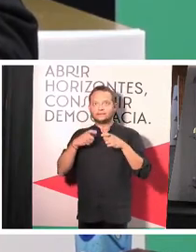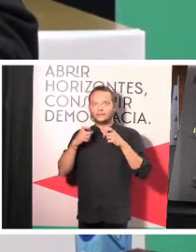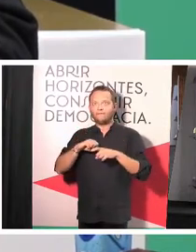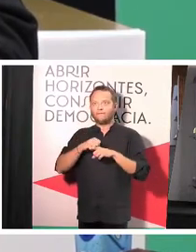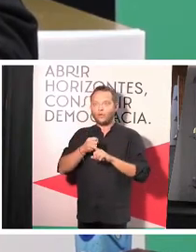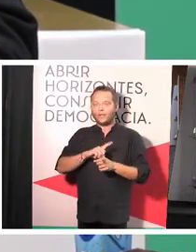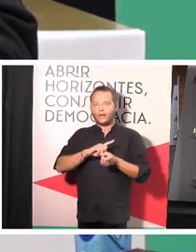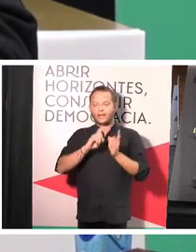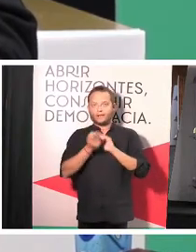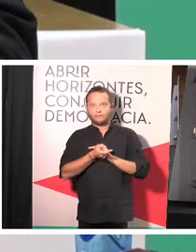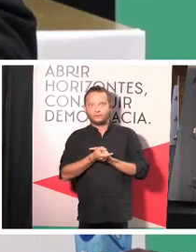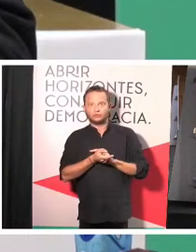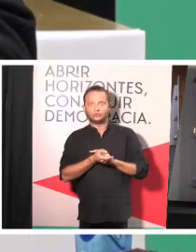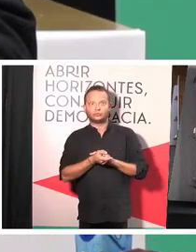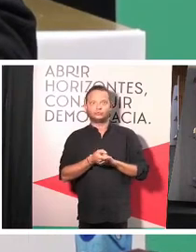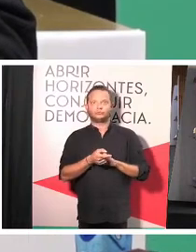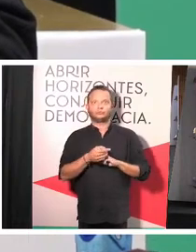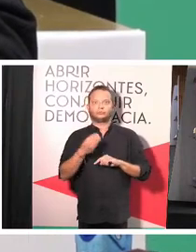forzar cambios